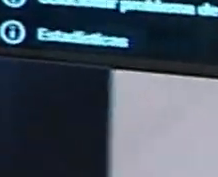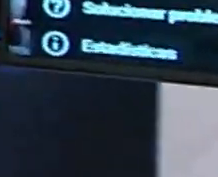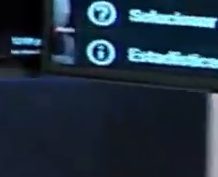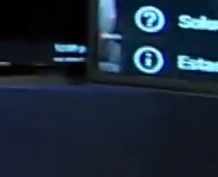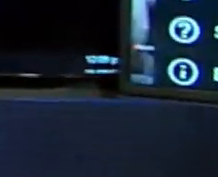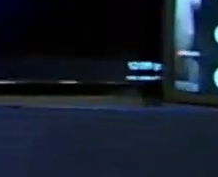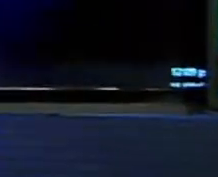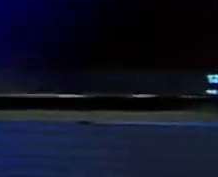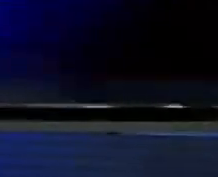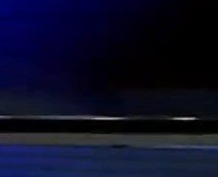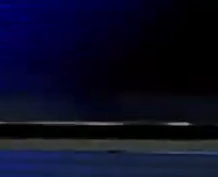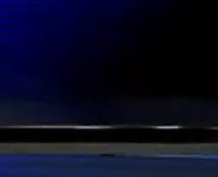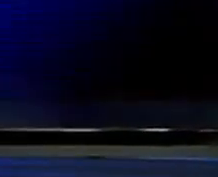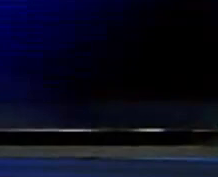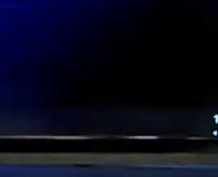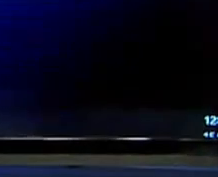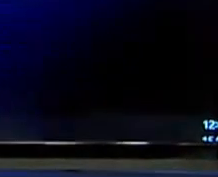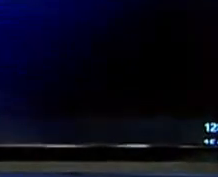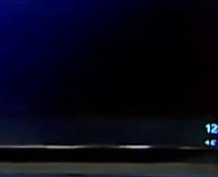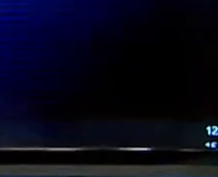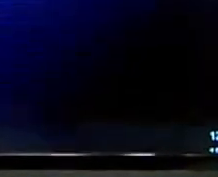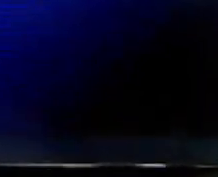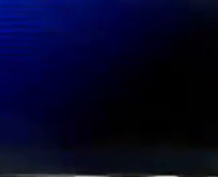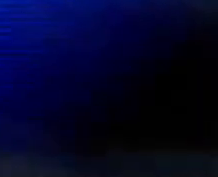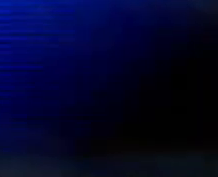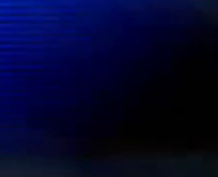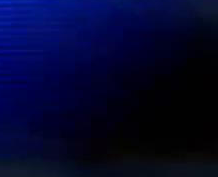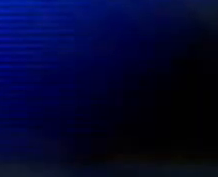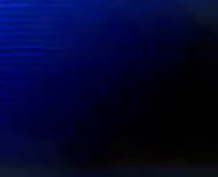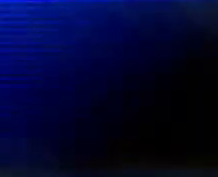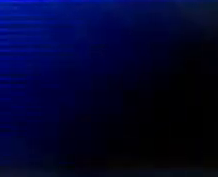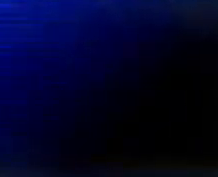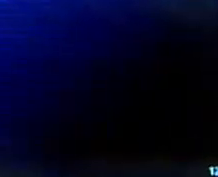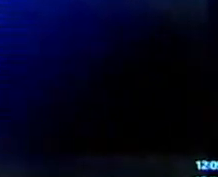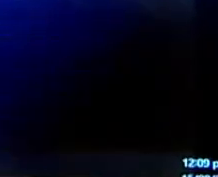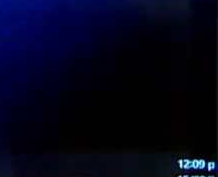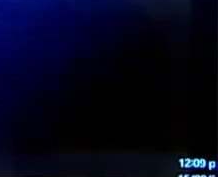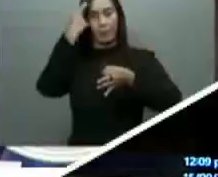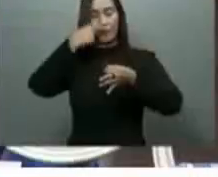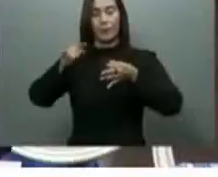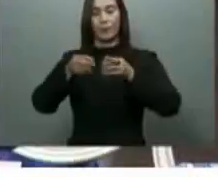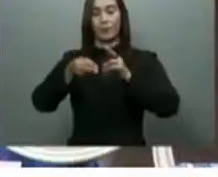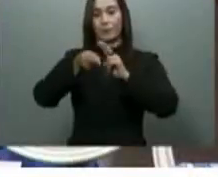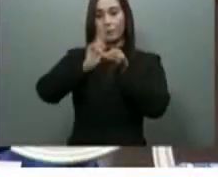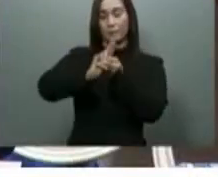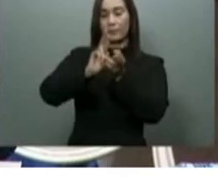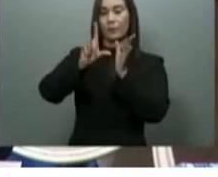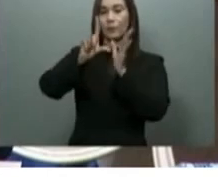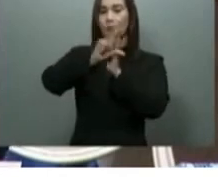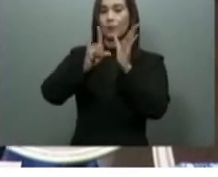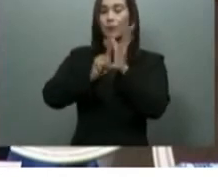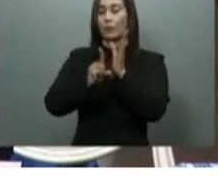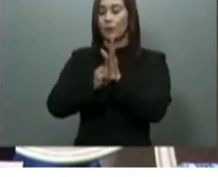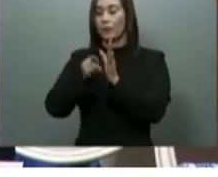Exteriores se encuentra reunido la Comisión del Diálogo, encabezada por el presidente de la República, a quien se le endilgó la